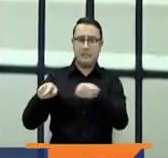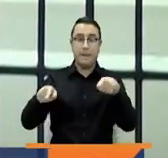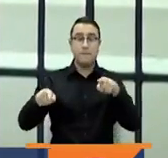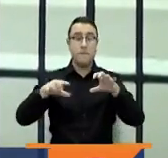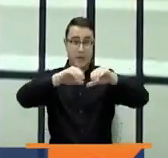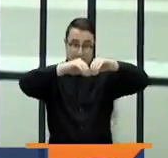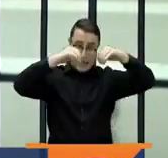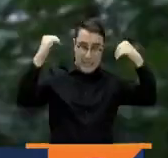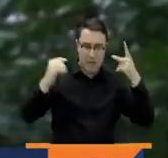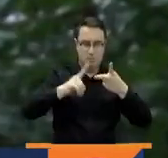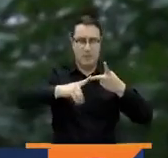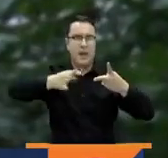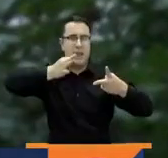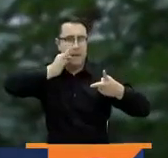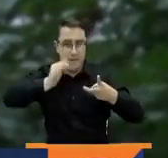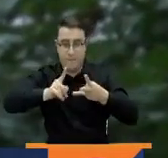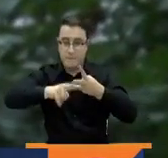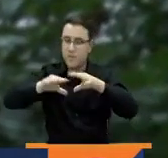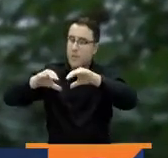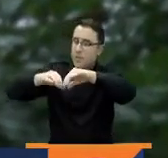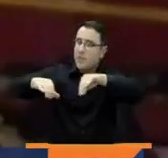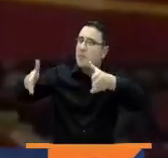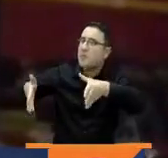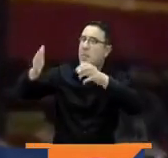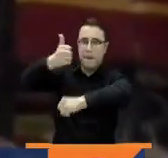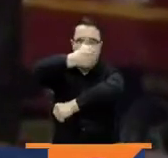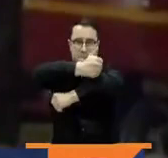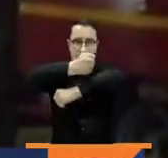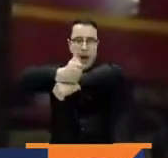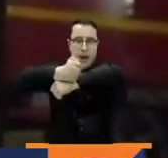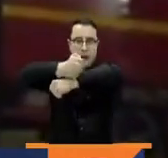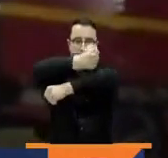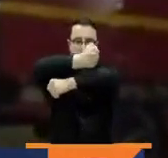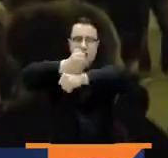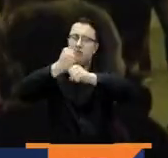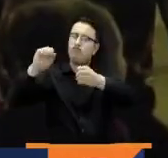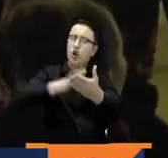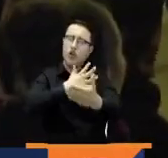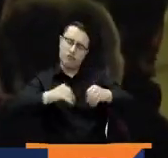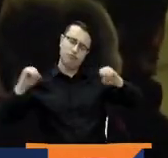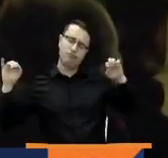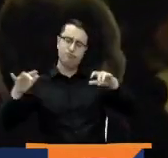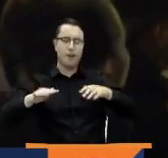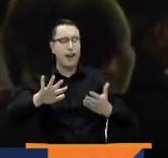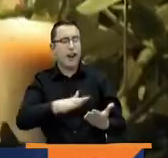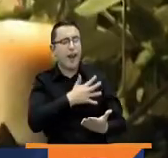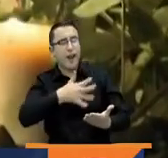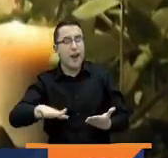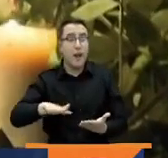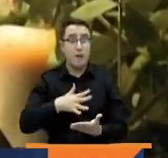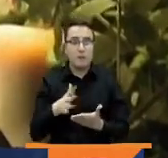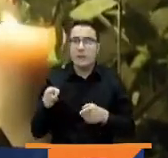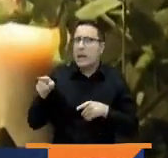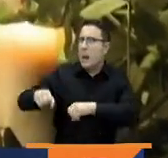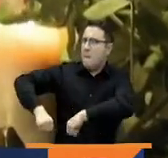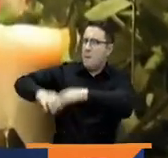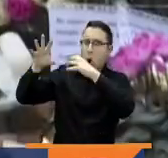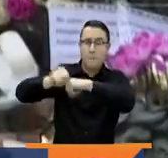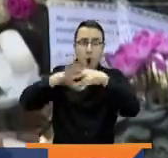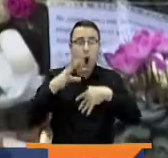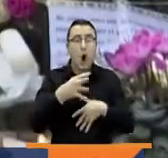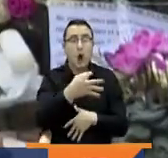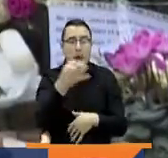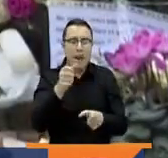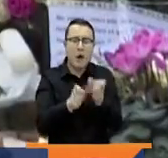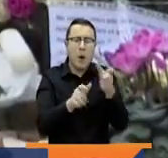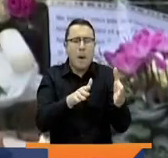cafeterías y restaurantes y Bataclan, la icónica sala de conciertos parisina. 130 personas murieron y más de 350 resultaron heridas